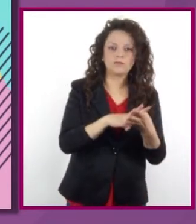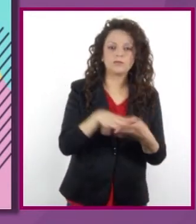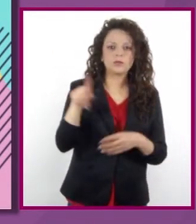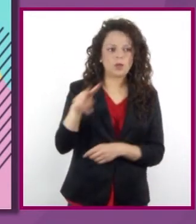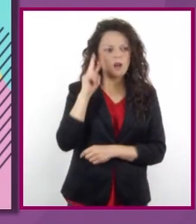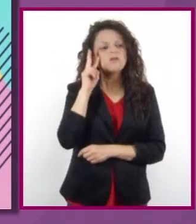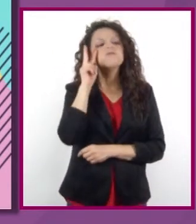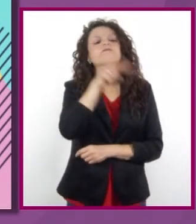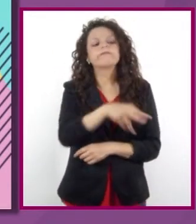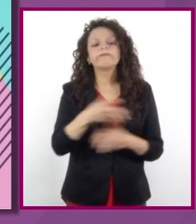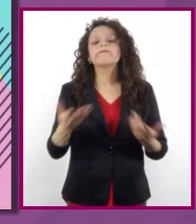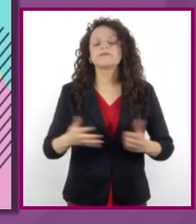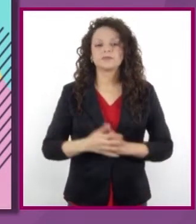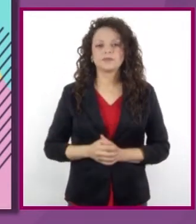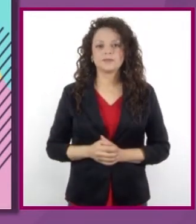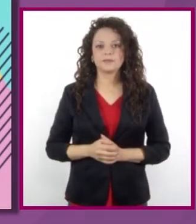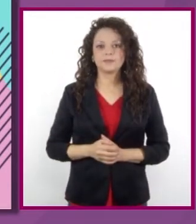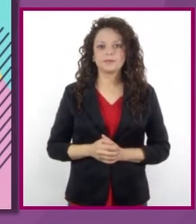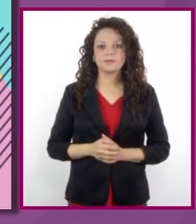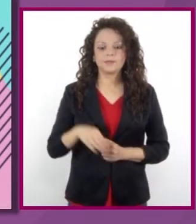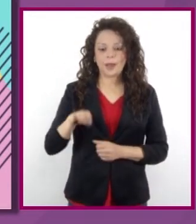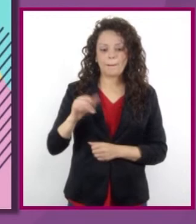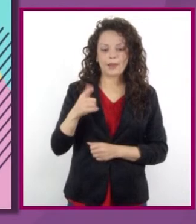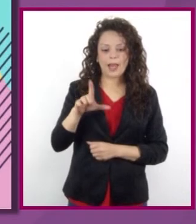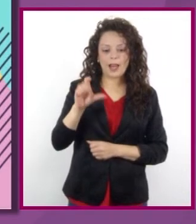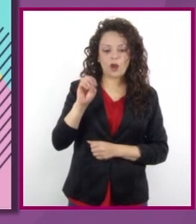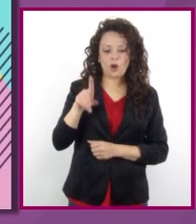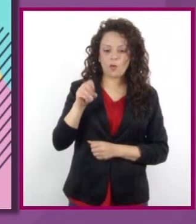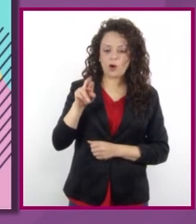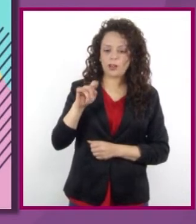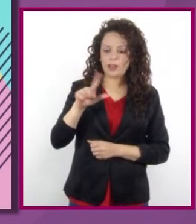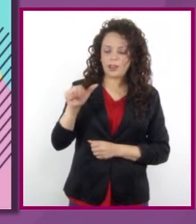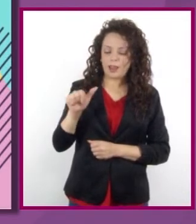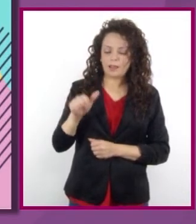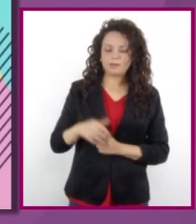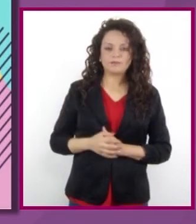mirad por él. Miguel León Portilla, Visión de los vencidos.